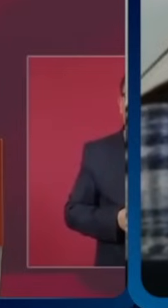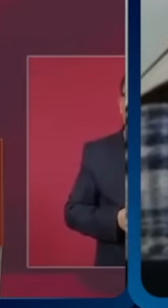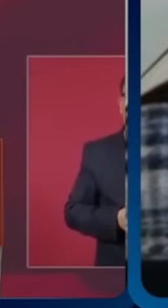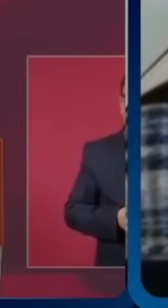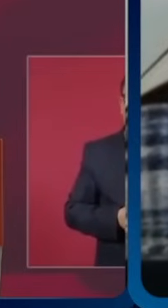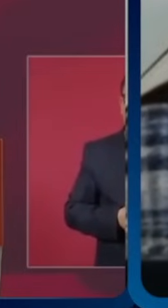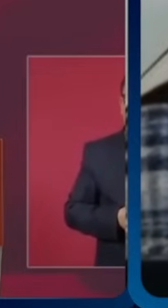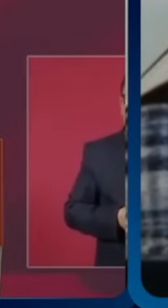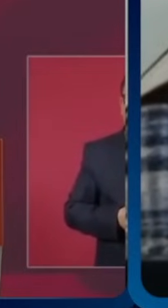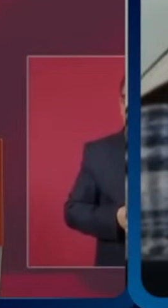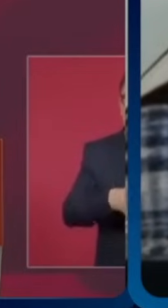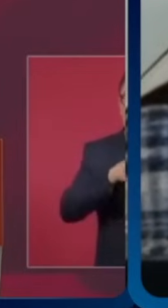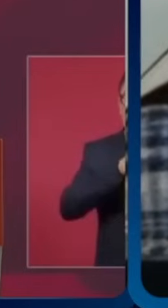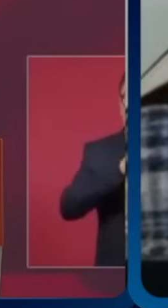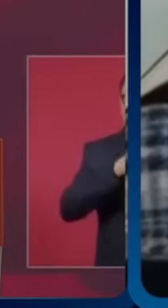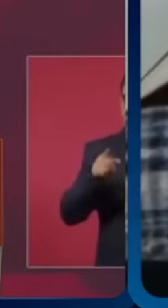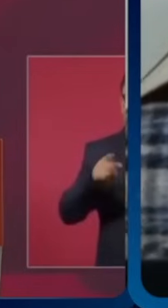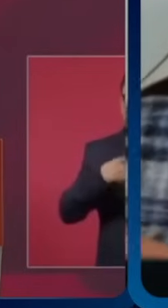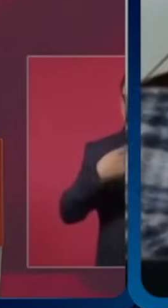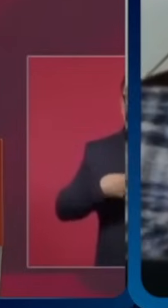de manera cretina.